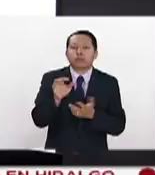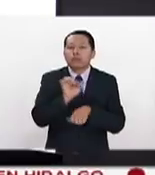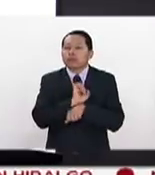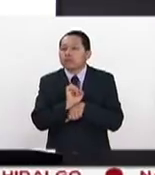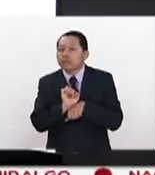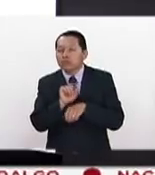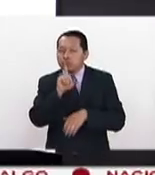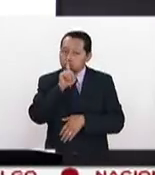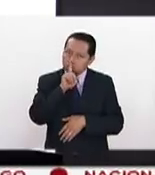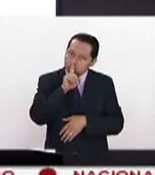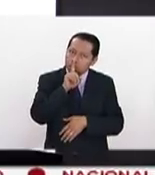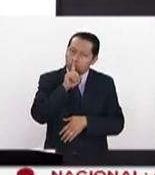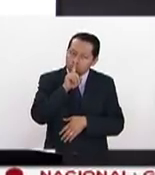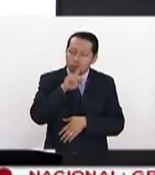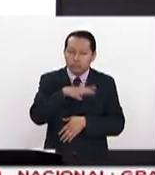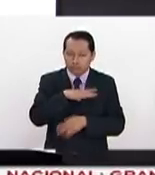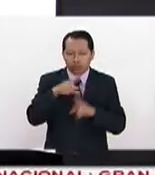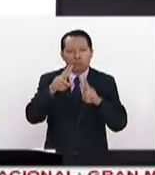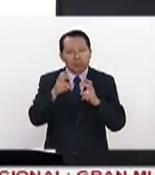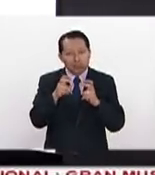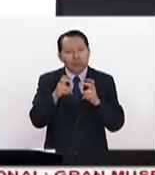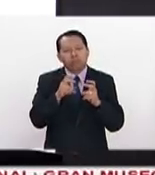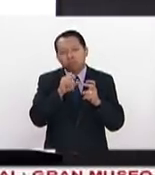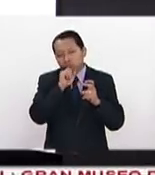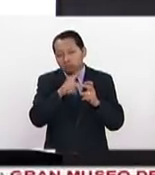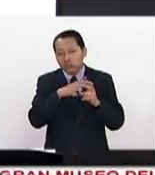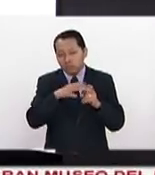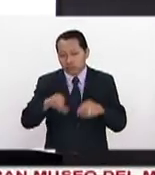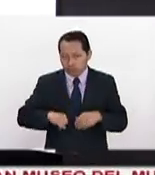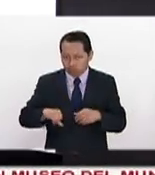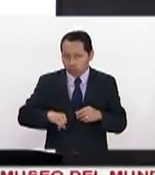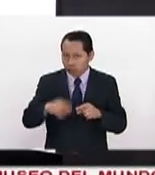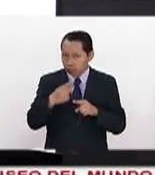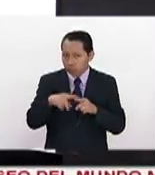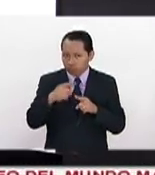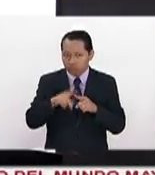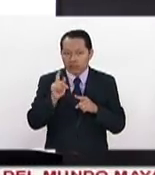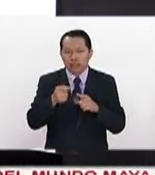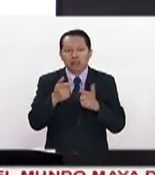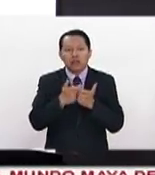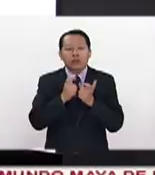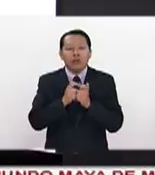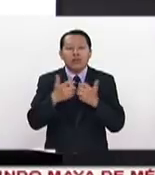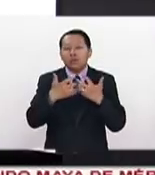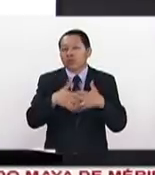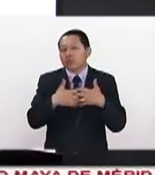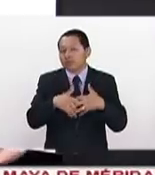Es un tema que involucra muchos intereses, sobre todo de los sectores